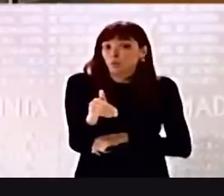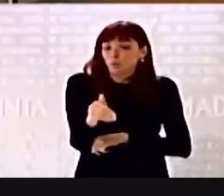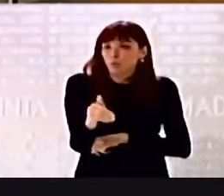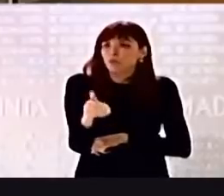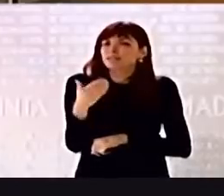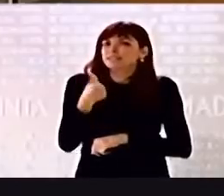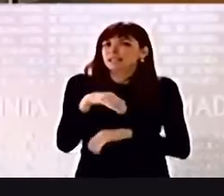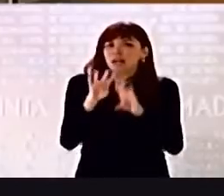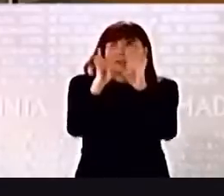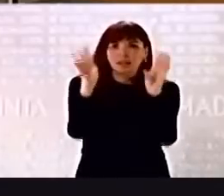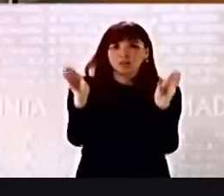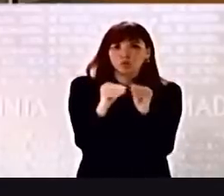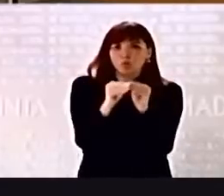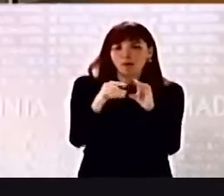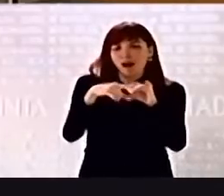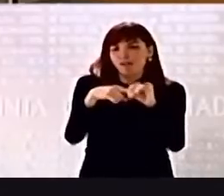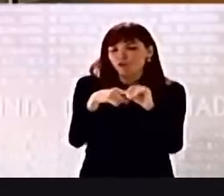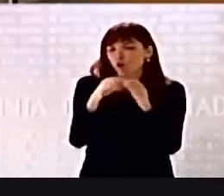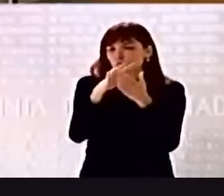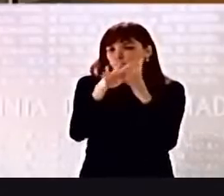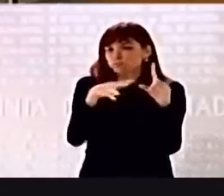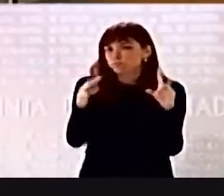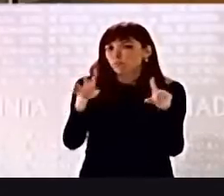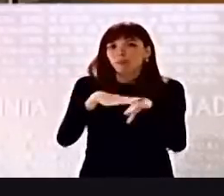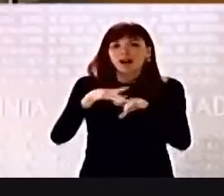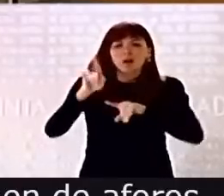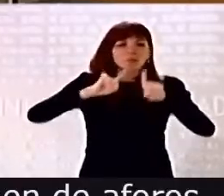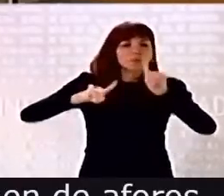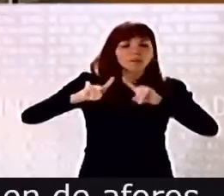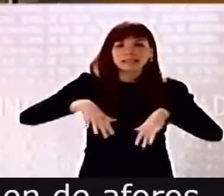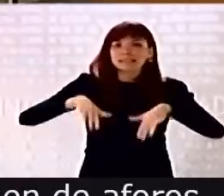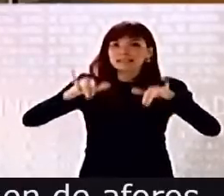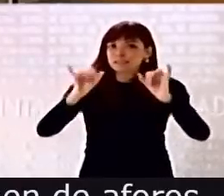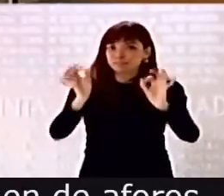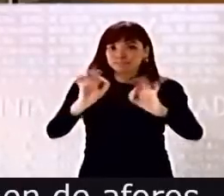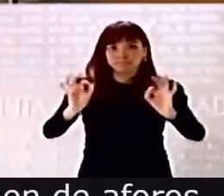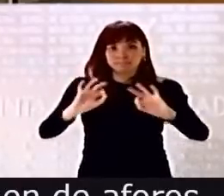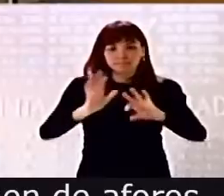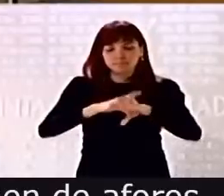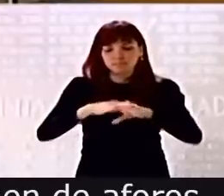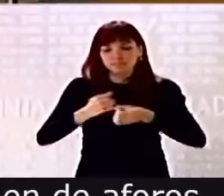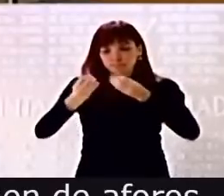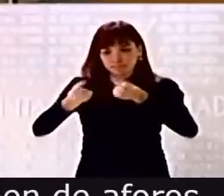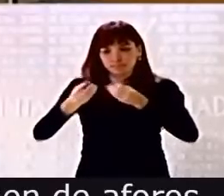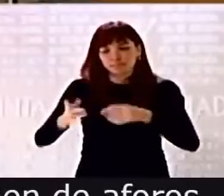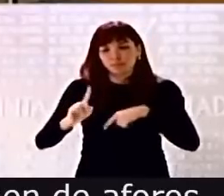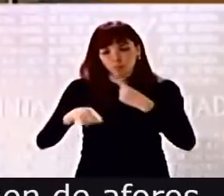el resumen de los aforos para que no haya ningún problema a la hora de transmitir la información.